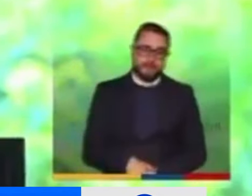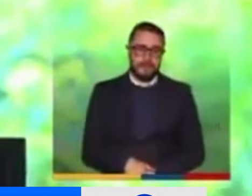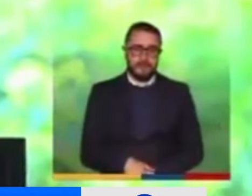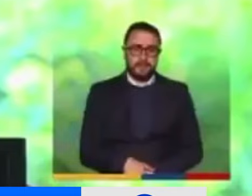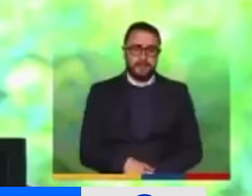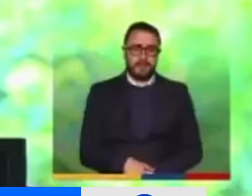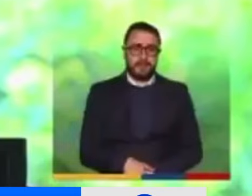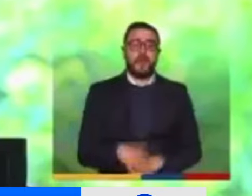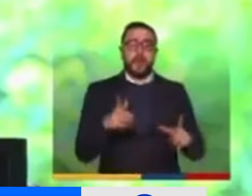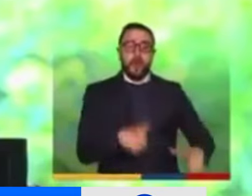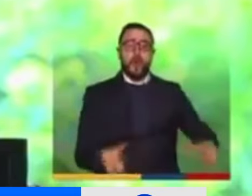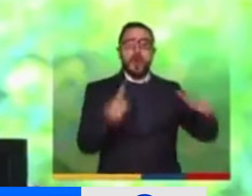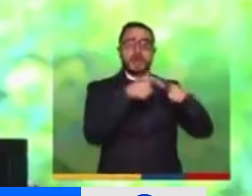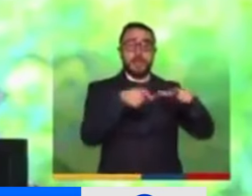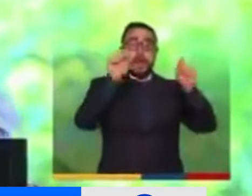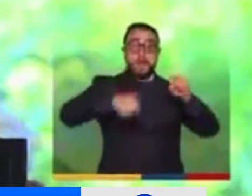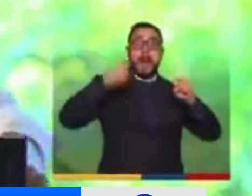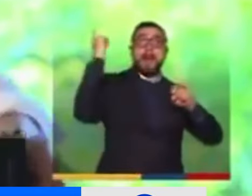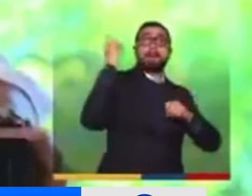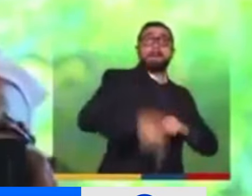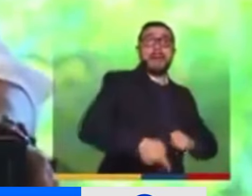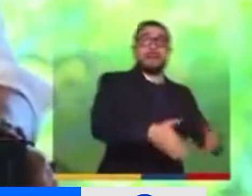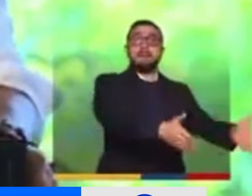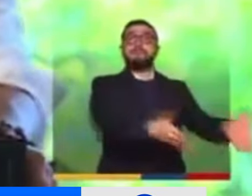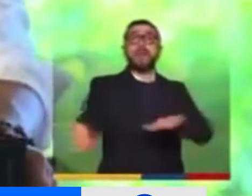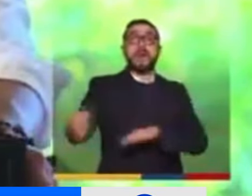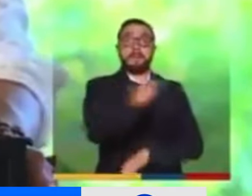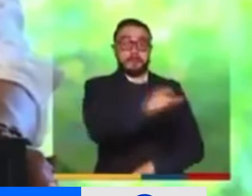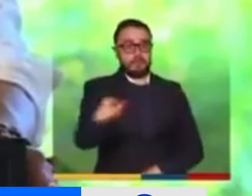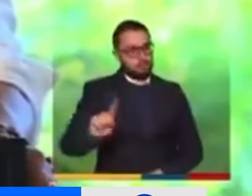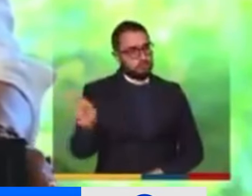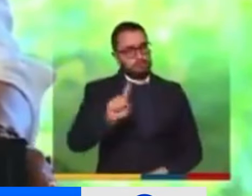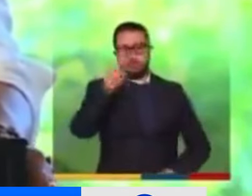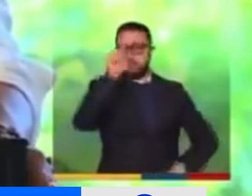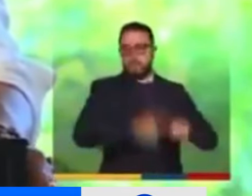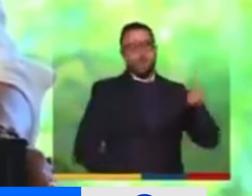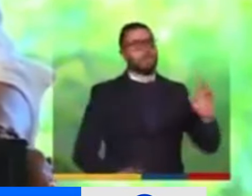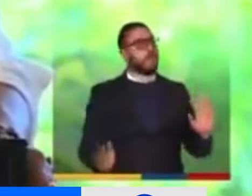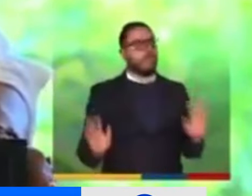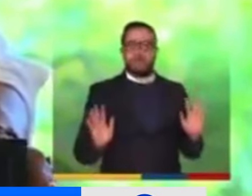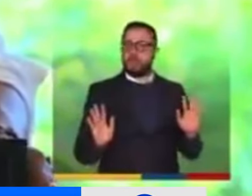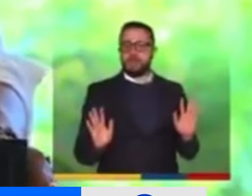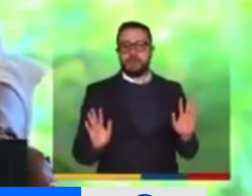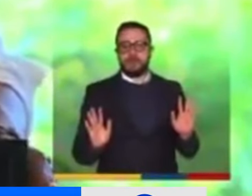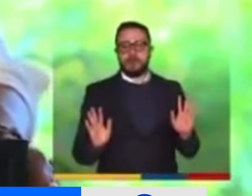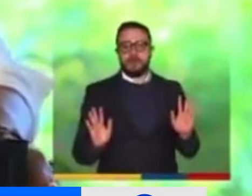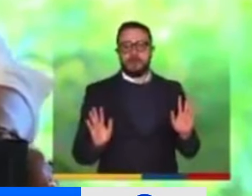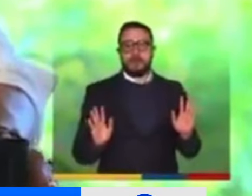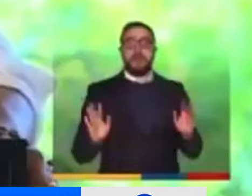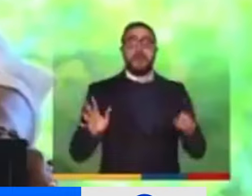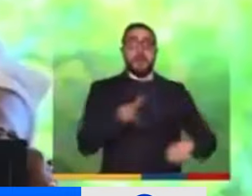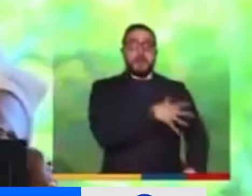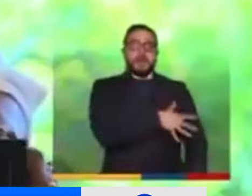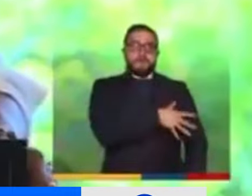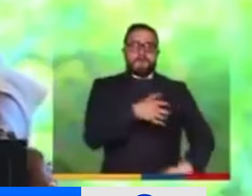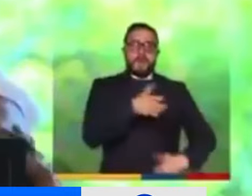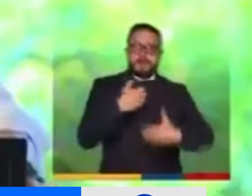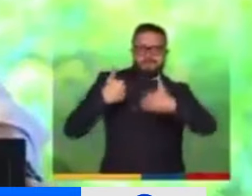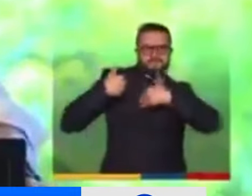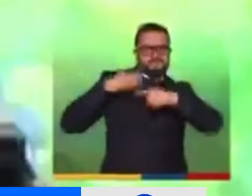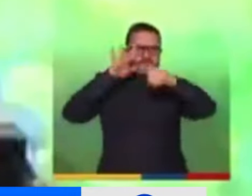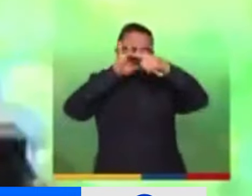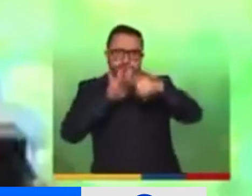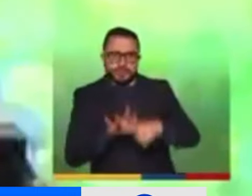de la República no puede ordenar la muerte en Colombia. Un poder ejecutor no puede ejecutar